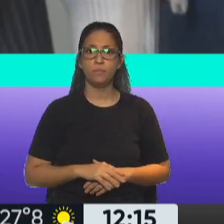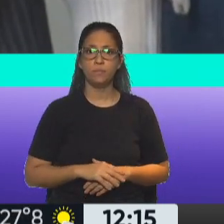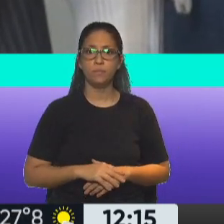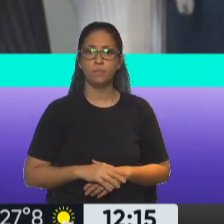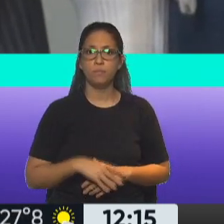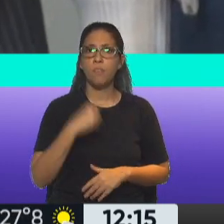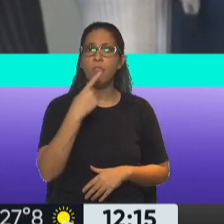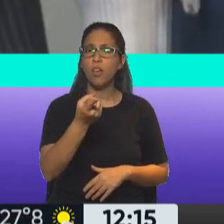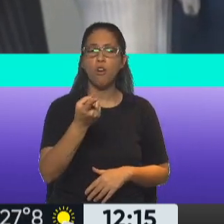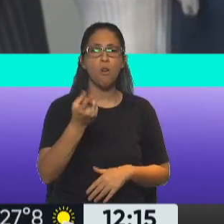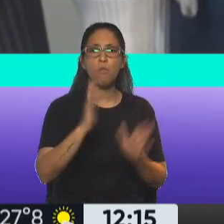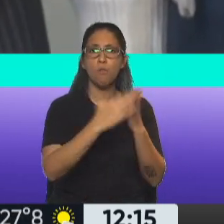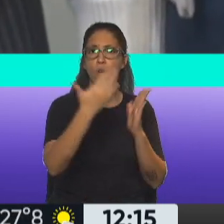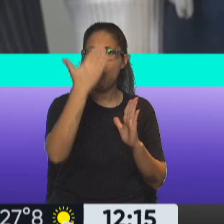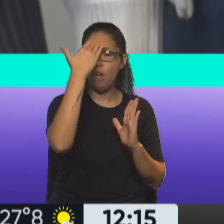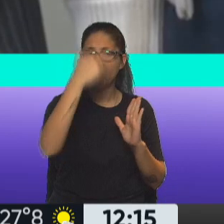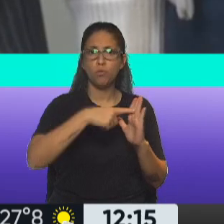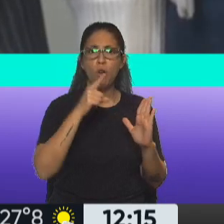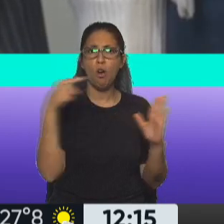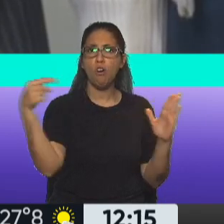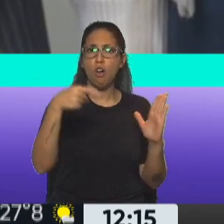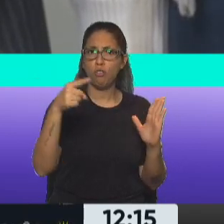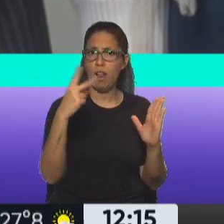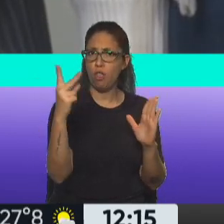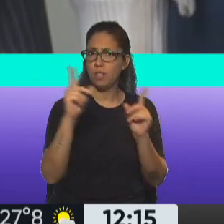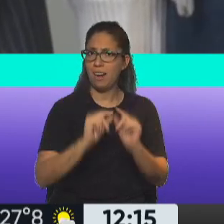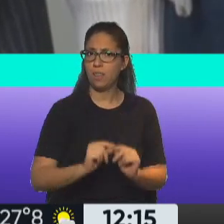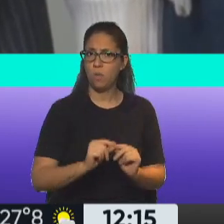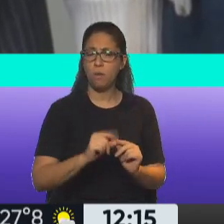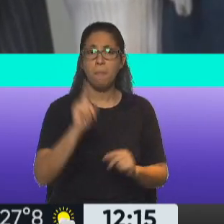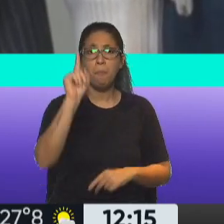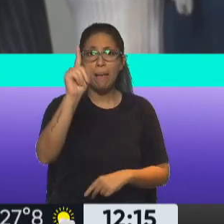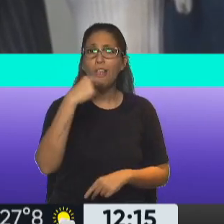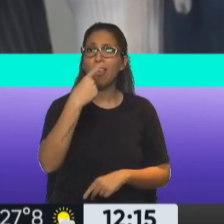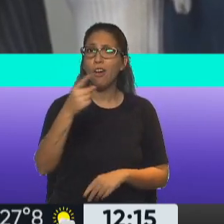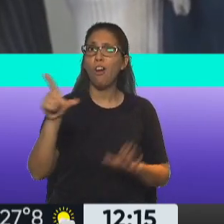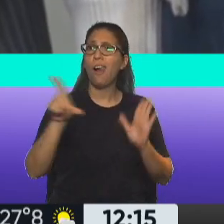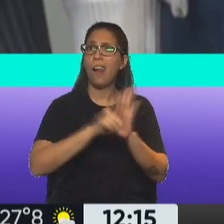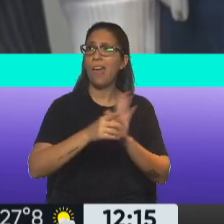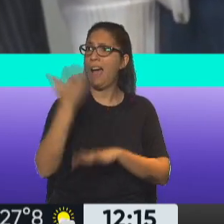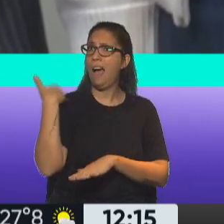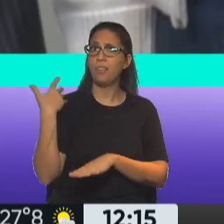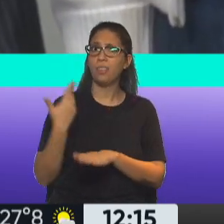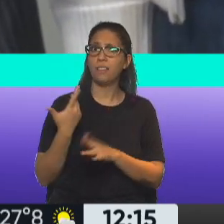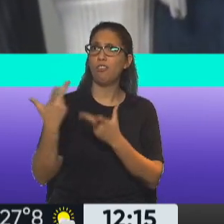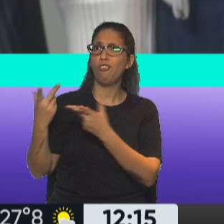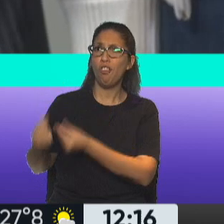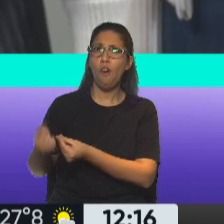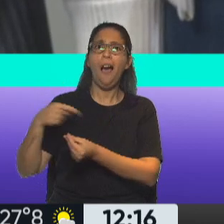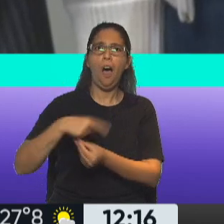declaró la inconstitucionalidad de 2 artículos, pero nos dijo que iba a regir una ley que había sido derogada